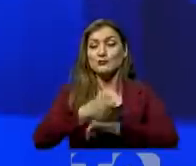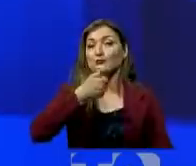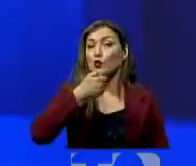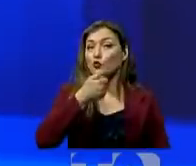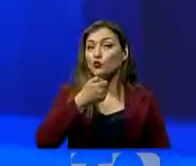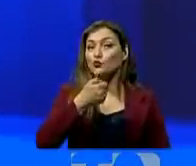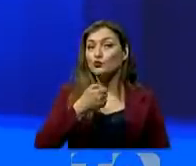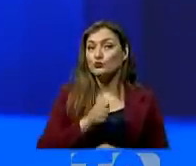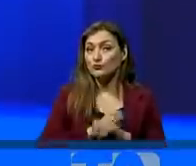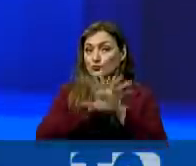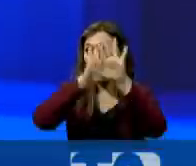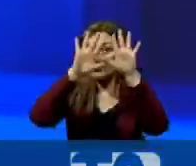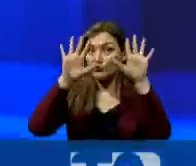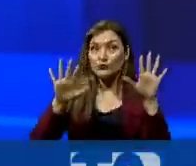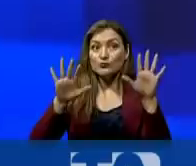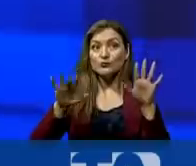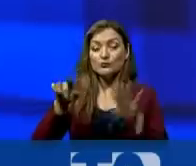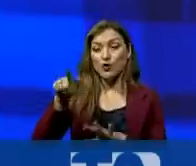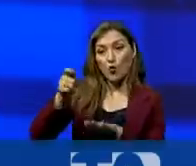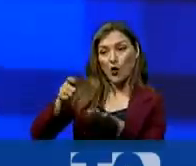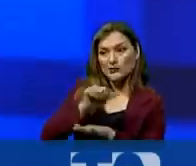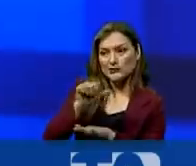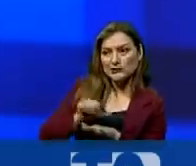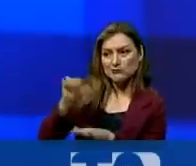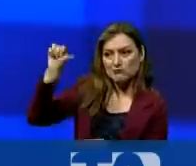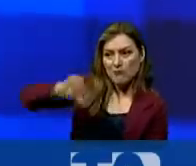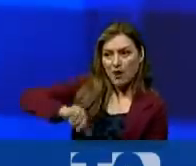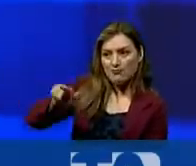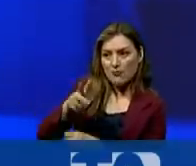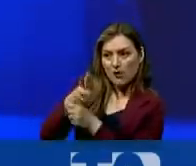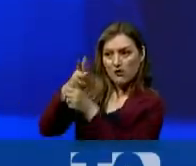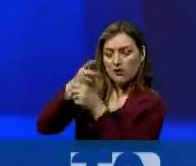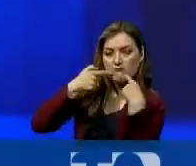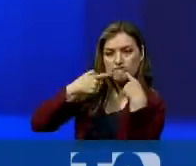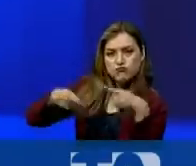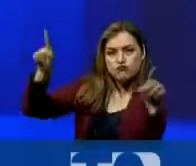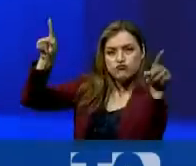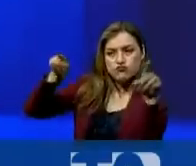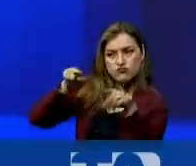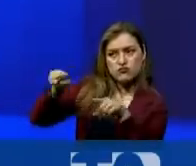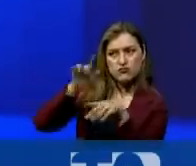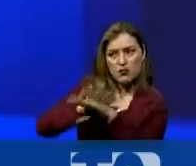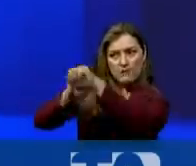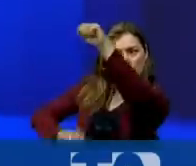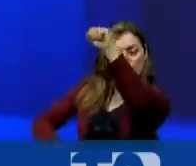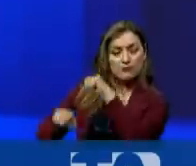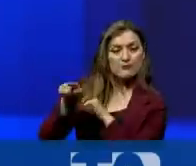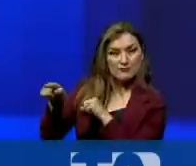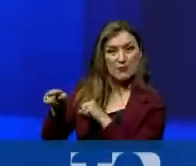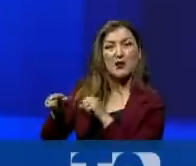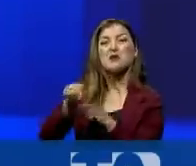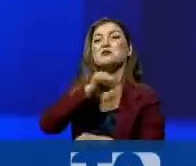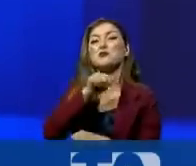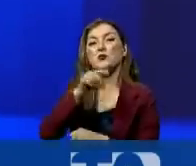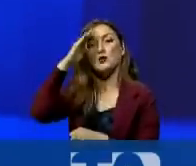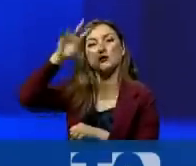especial debe poner sus reflectores en malas actuaciones de jueces que siguen permitiendo que delincuentes capturados por